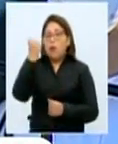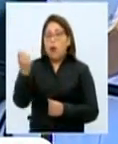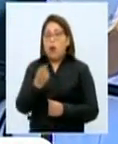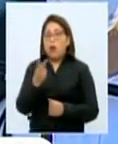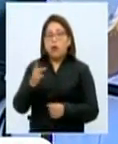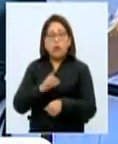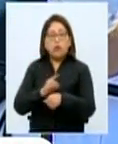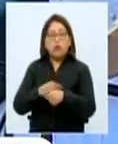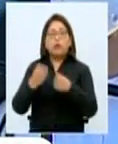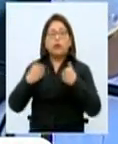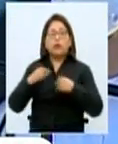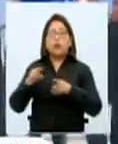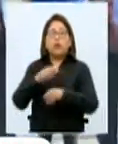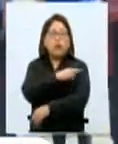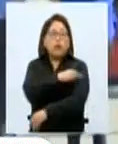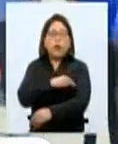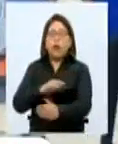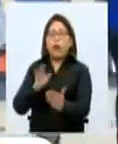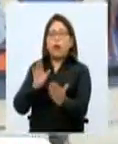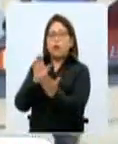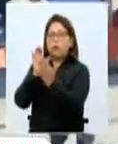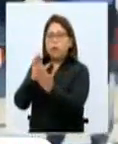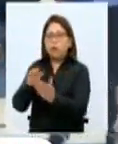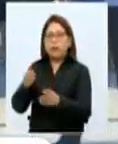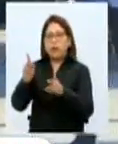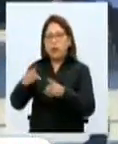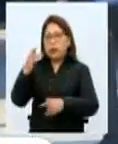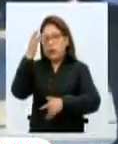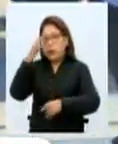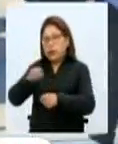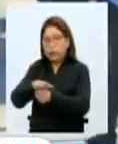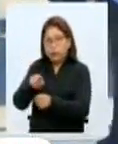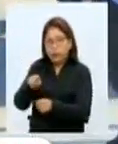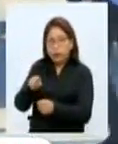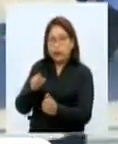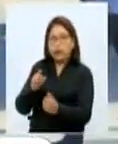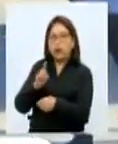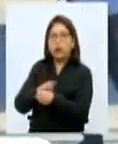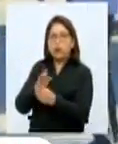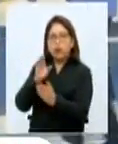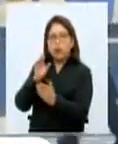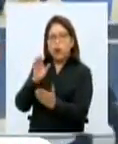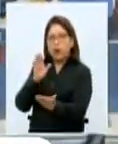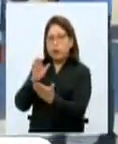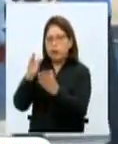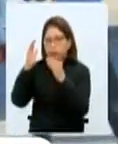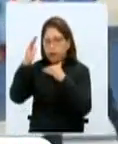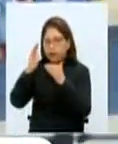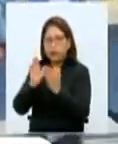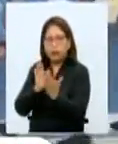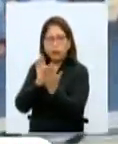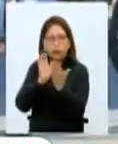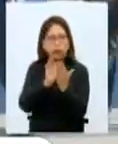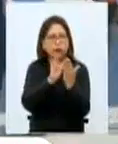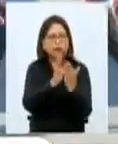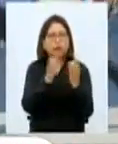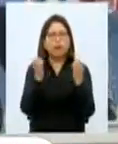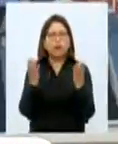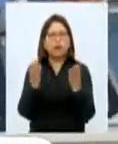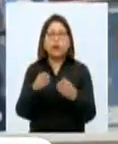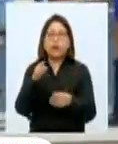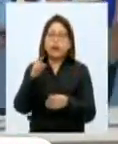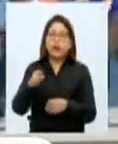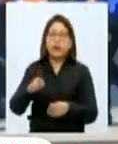terapia intensiva, a quienes están en el proceso de enfrentar en la primera línea. Muchos médicos